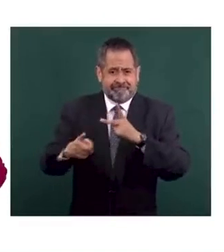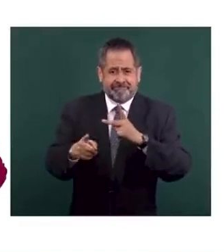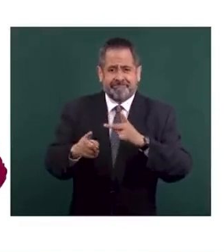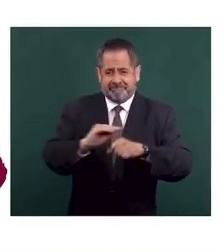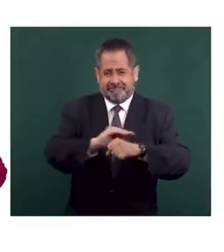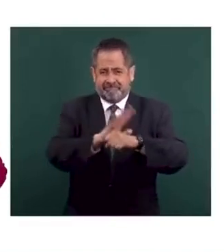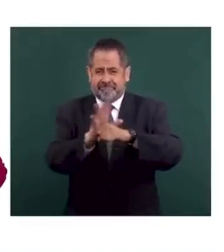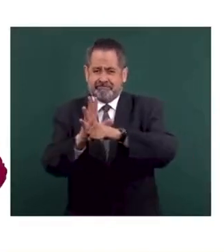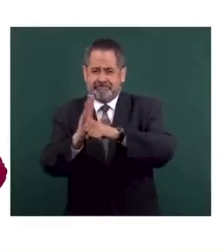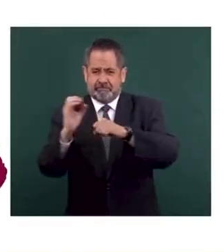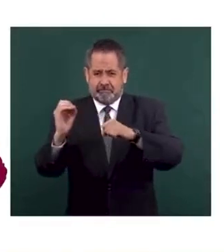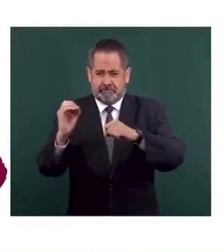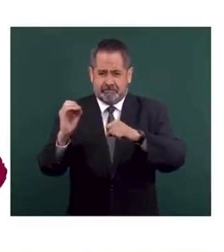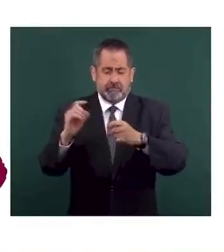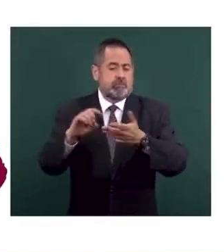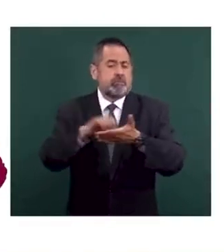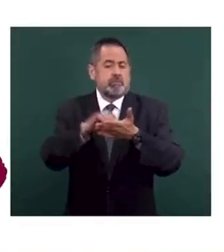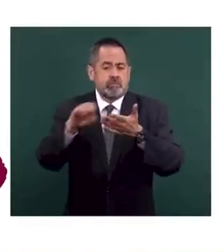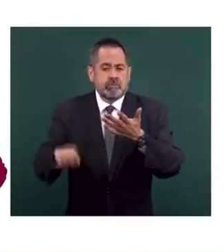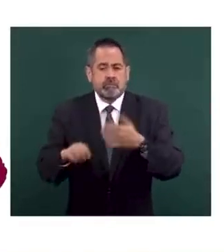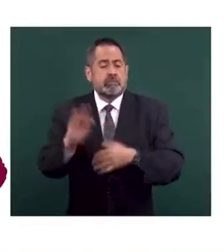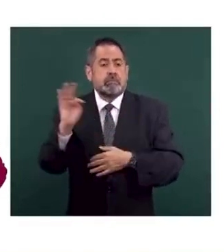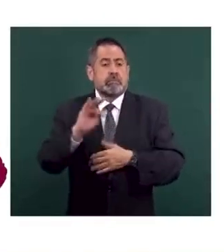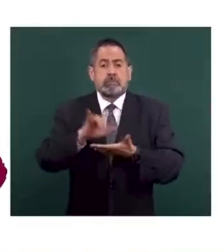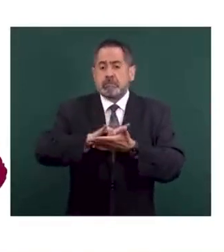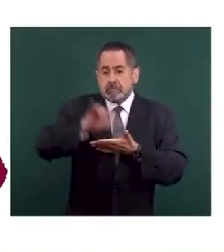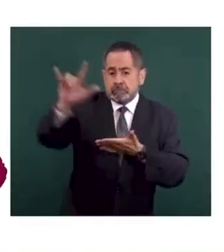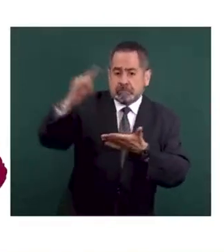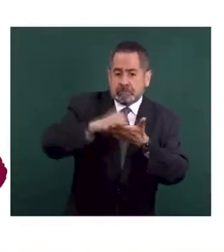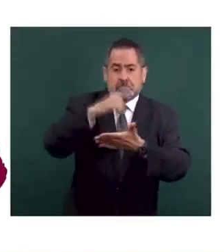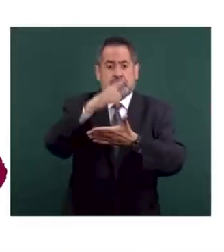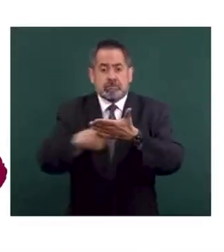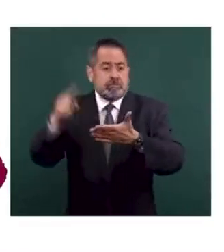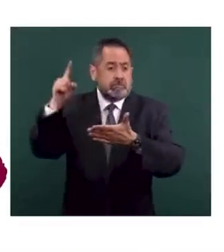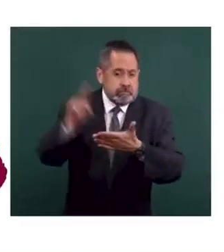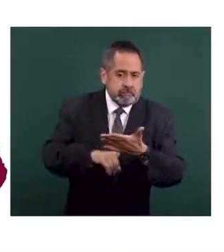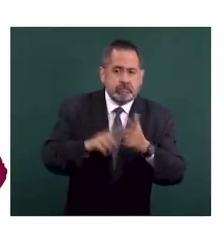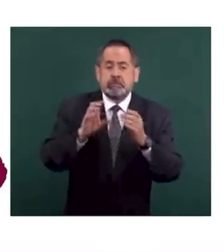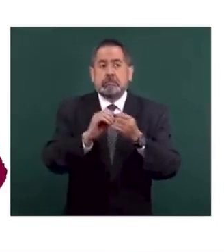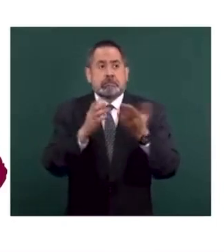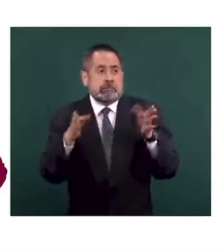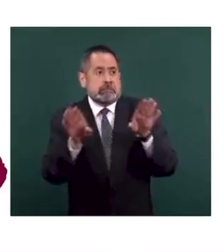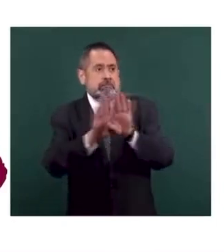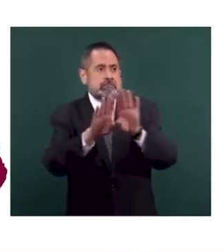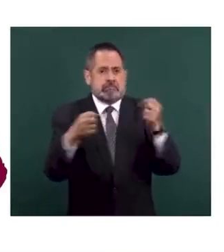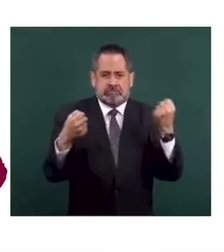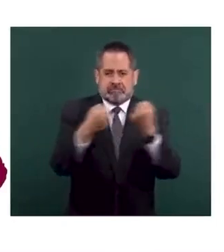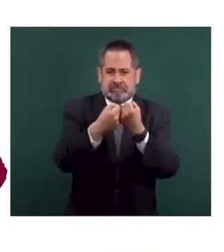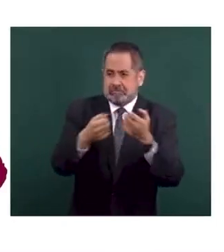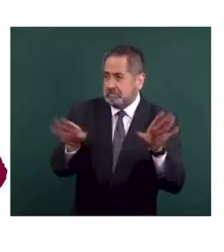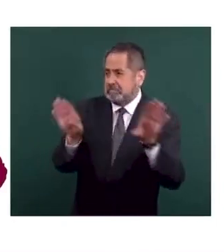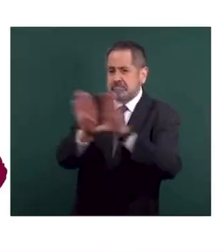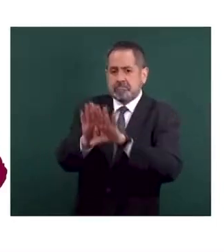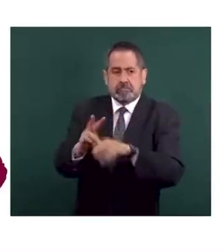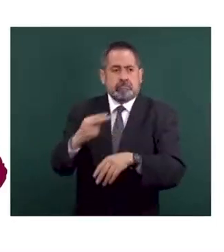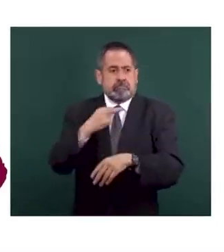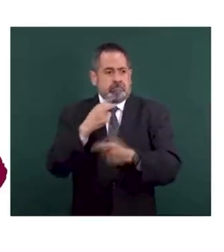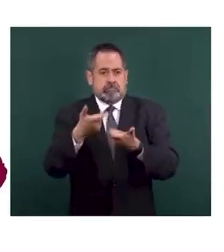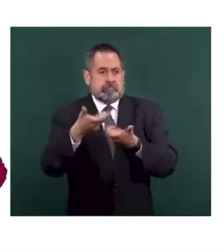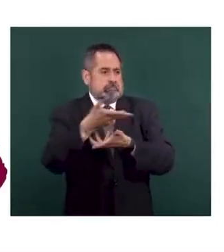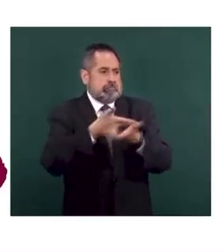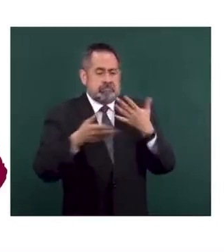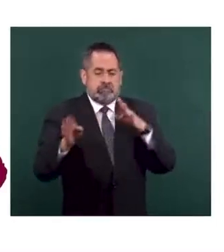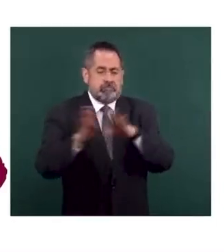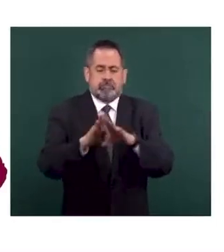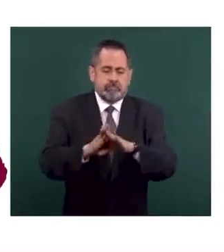Salud, medidas como cancelaciones de viajes que son selectivas o cierres de fronteras que dañan gravemente el bienestar